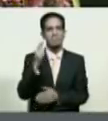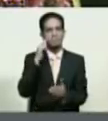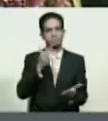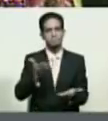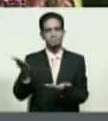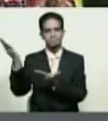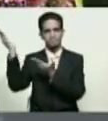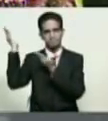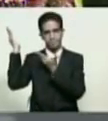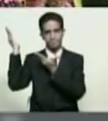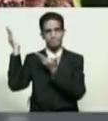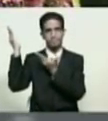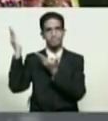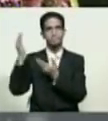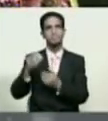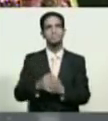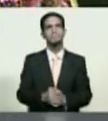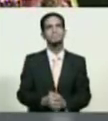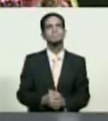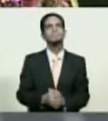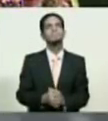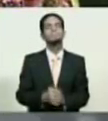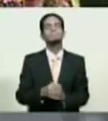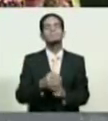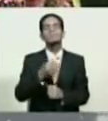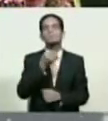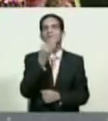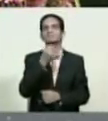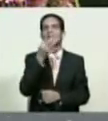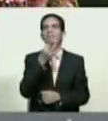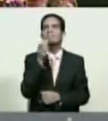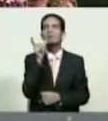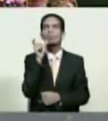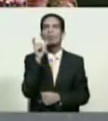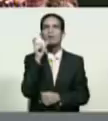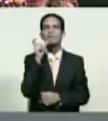Meisber Patricia Bolívar con los detalles. Meisber, feliz tarde, adelante, cuéntanos.